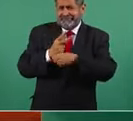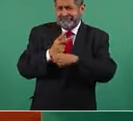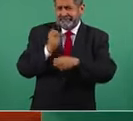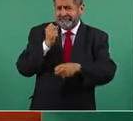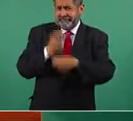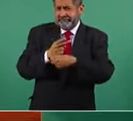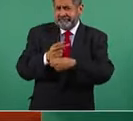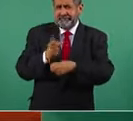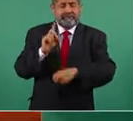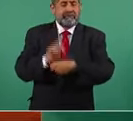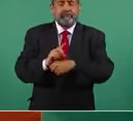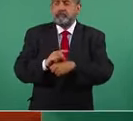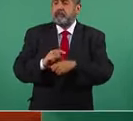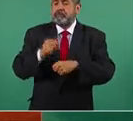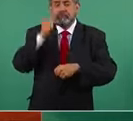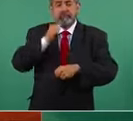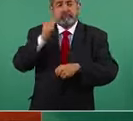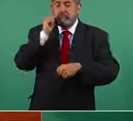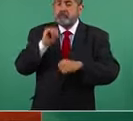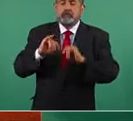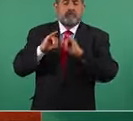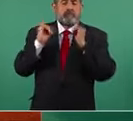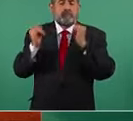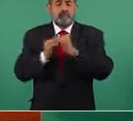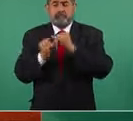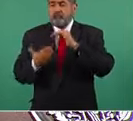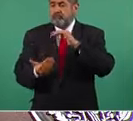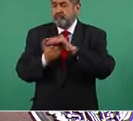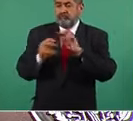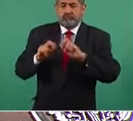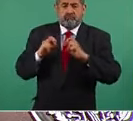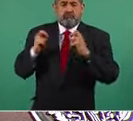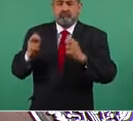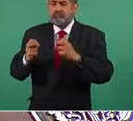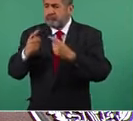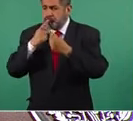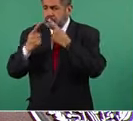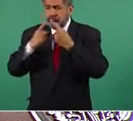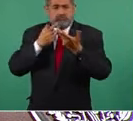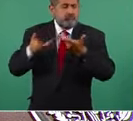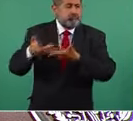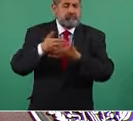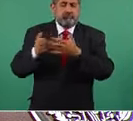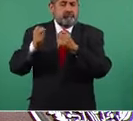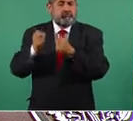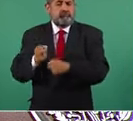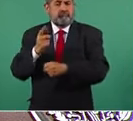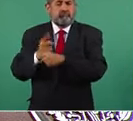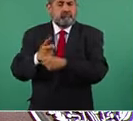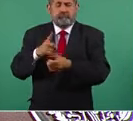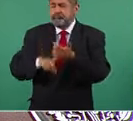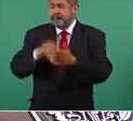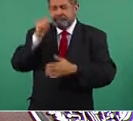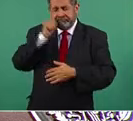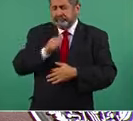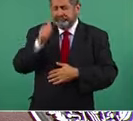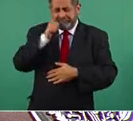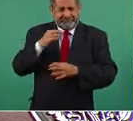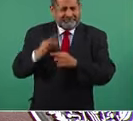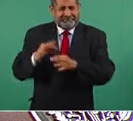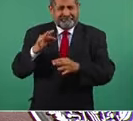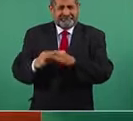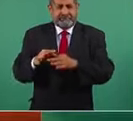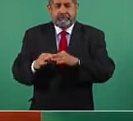de México encabeza las labores del Gabinete de Seguridad. Con la misma persistencia,